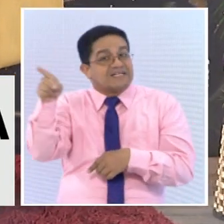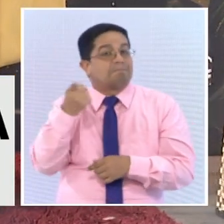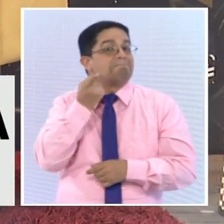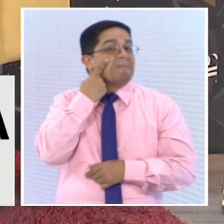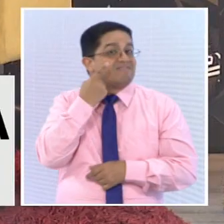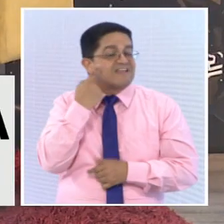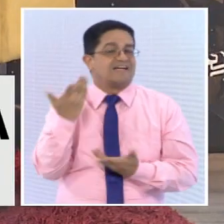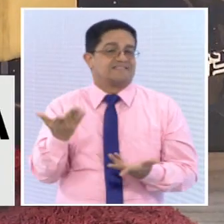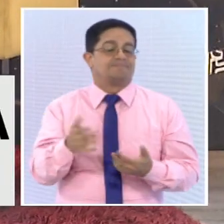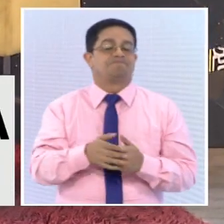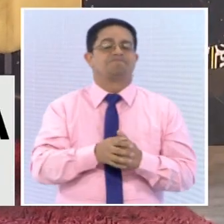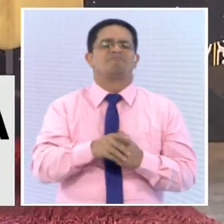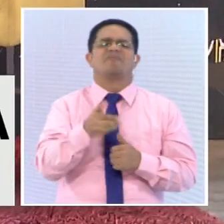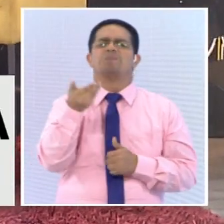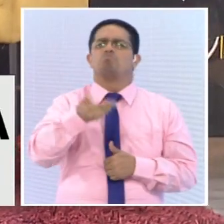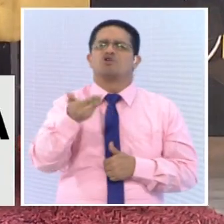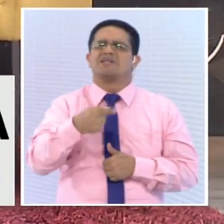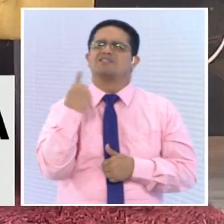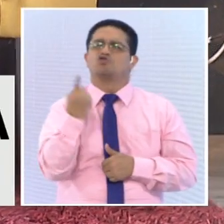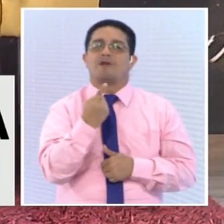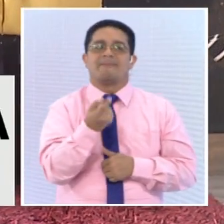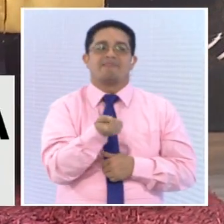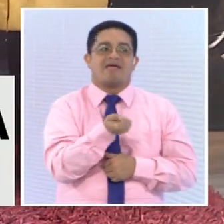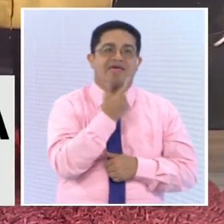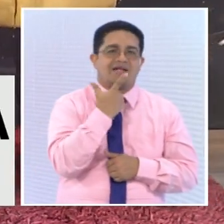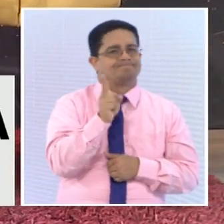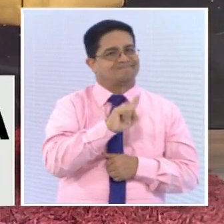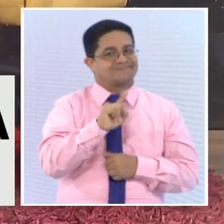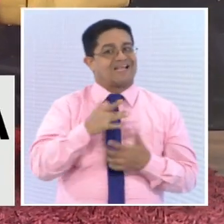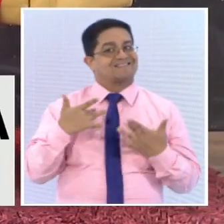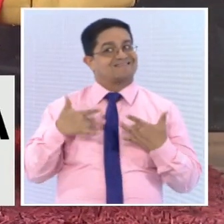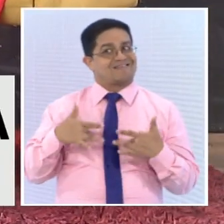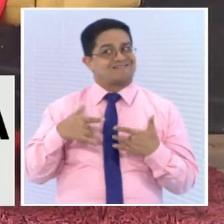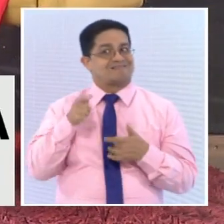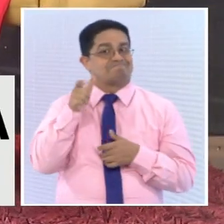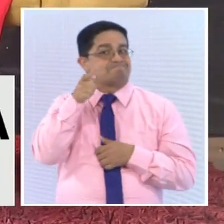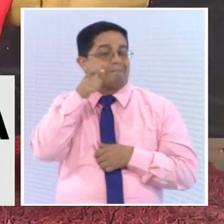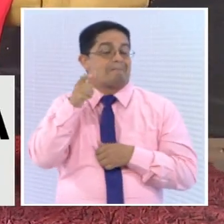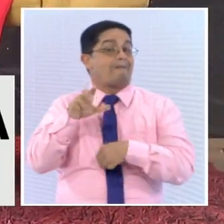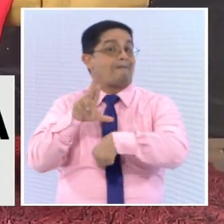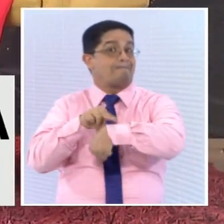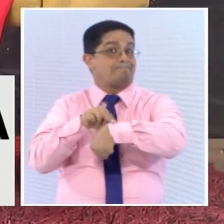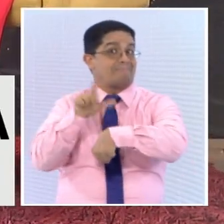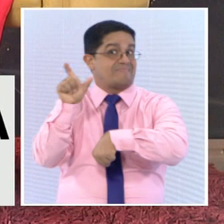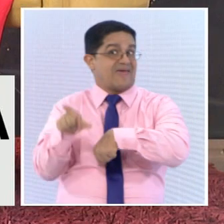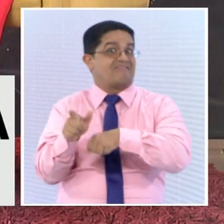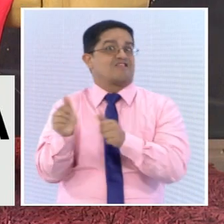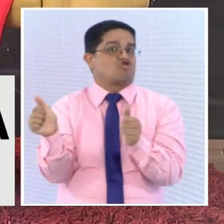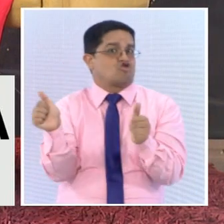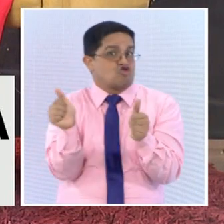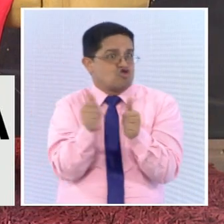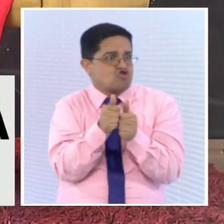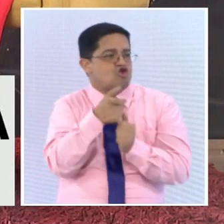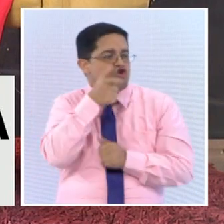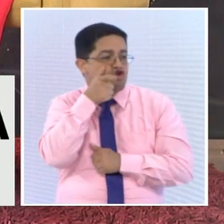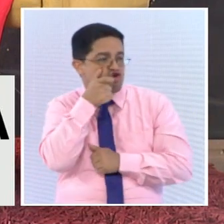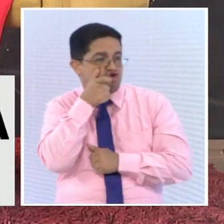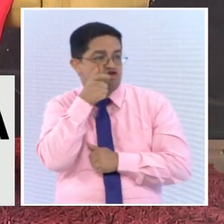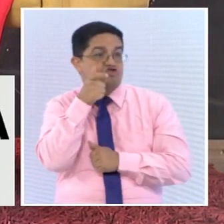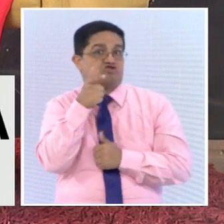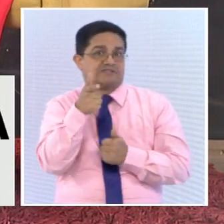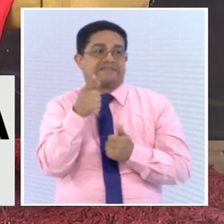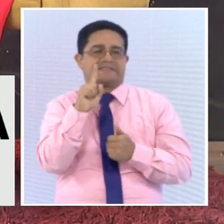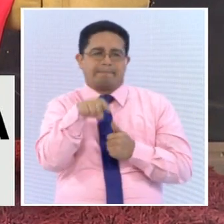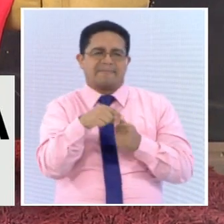3 cosas, no solo tomar el tratamiento médico, sino sentirse acompañado, y sentirse acompañado es también el lenguaje médico al paciente